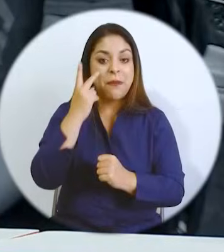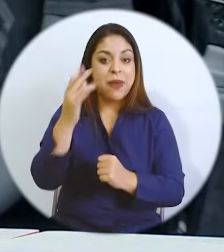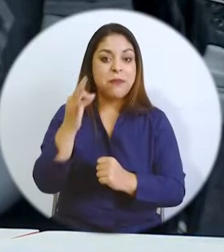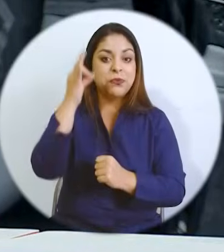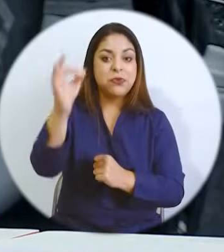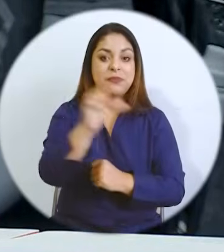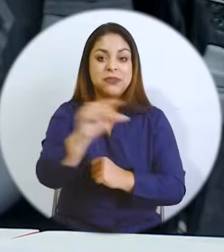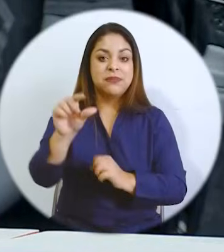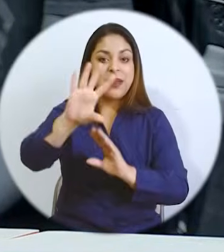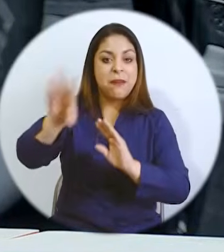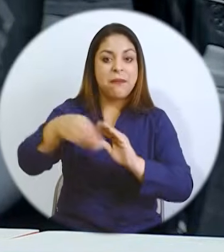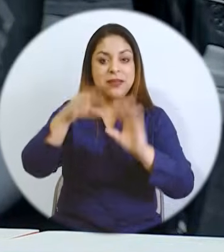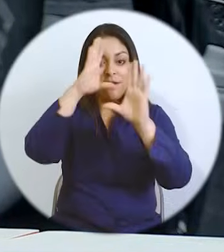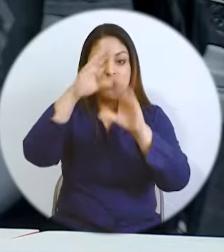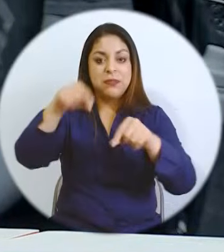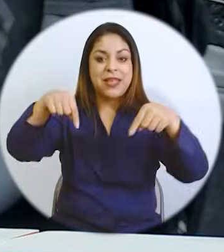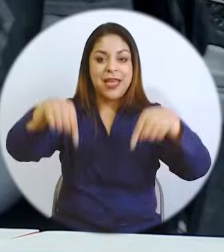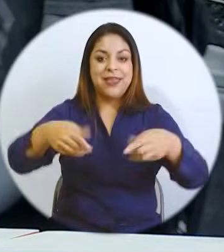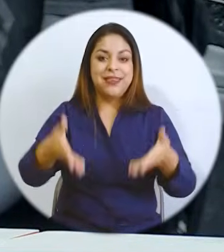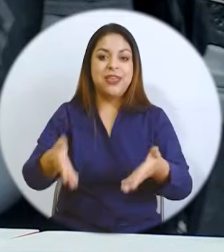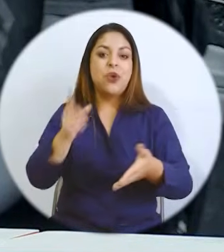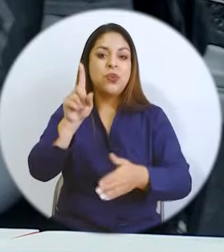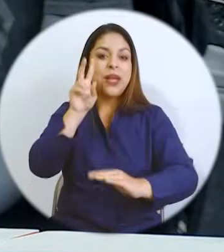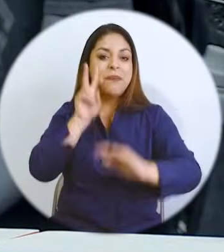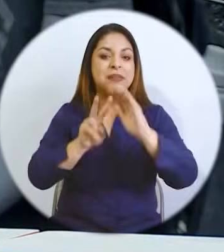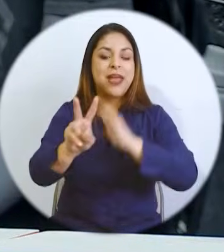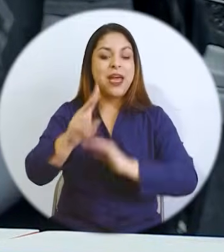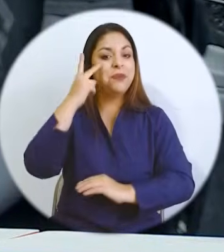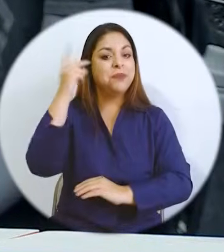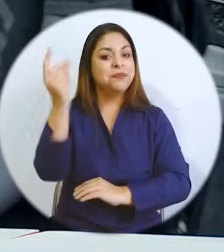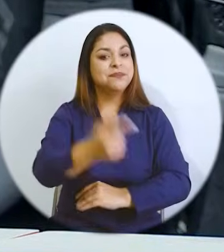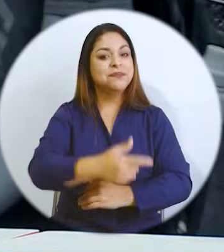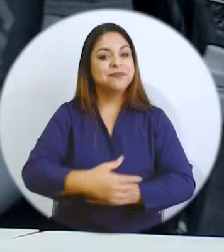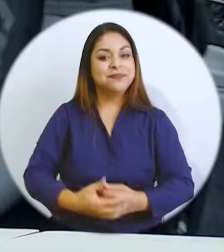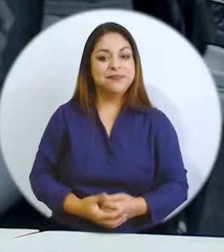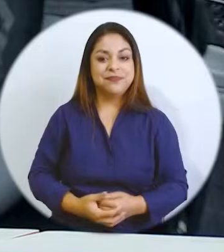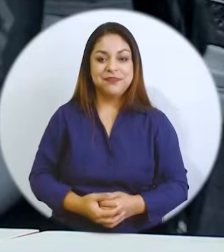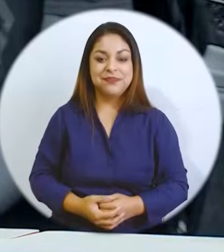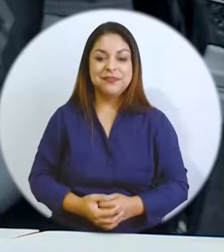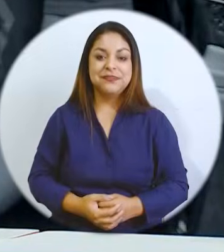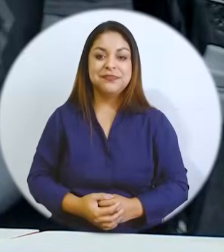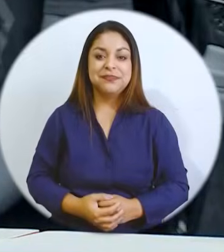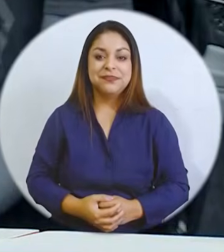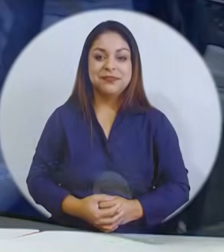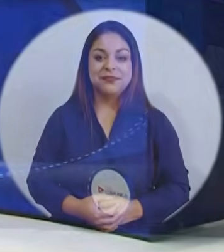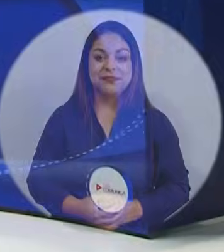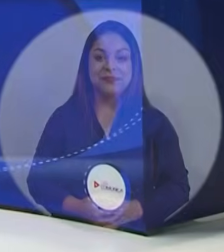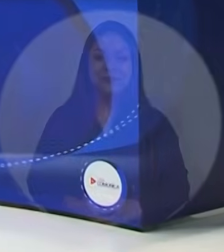Comunica. Le esperamos la próxima semana con más aquí en Una Mirada. Hasta pronto.